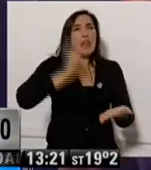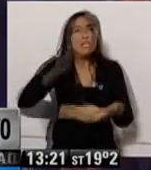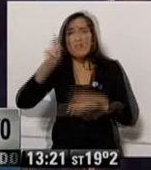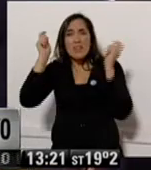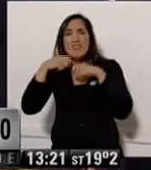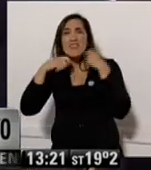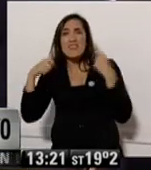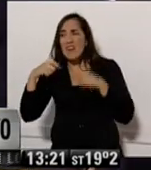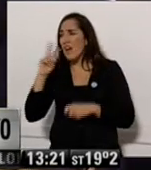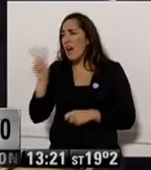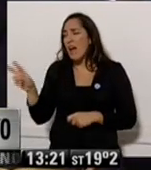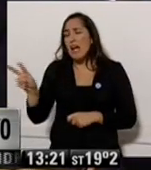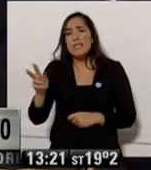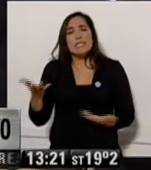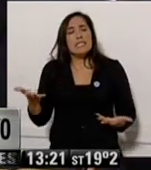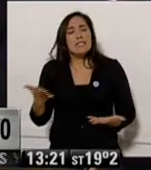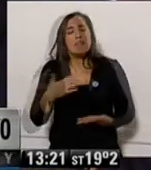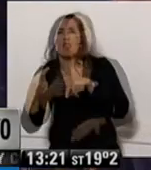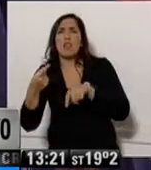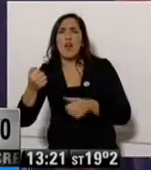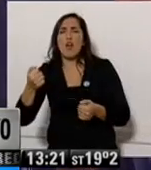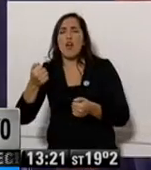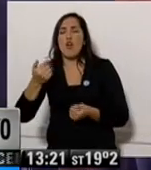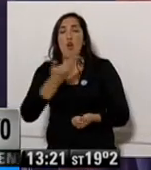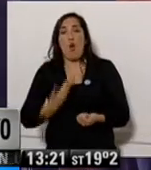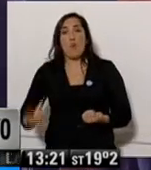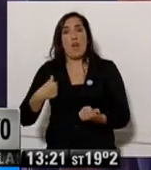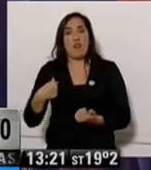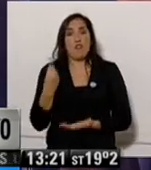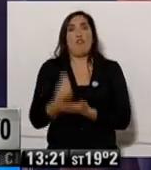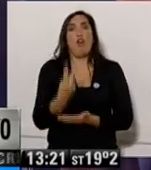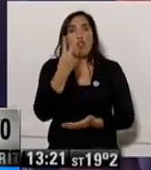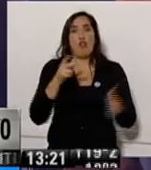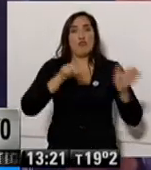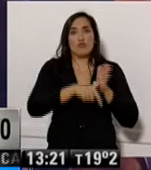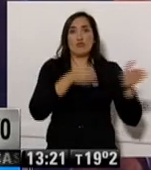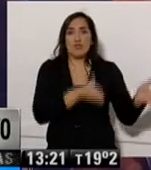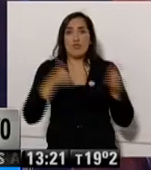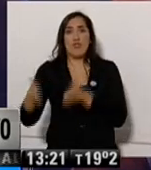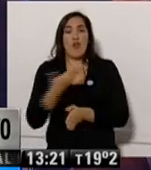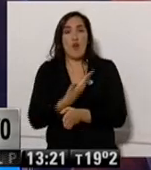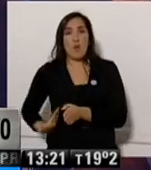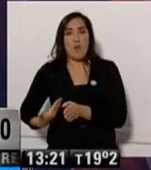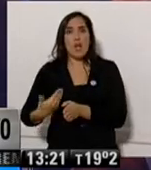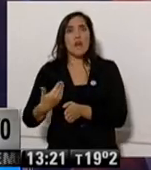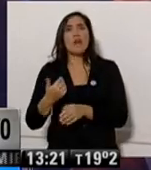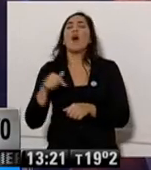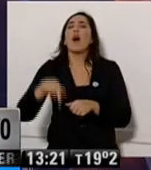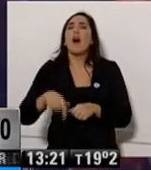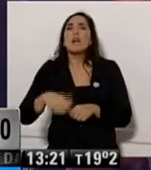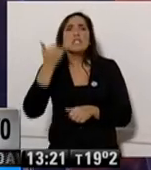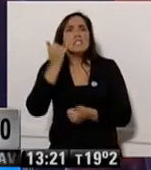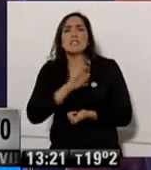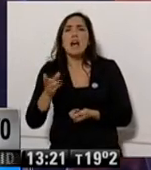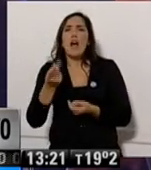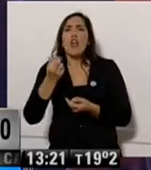un ataque. Mi gobierno, mis dos gobiernos, llevan más de 3 o 4 corridas